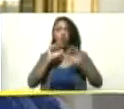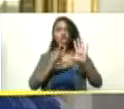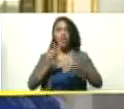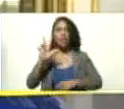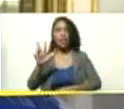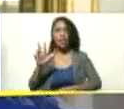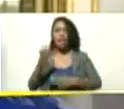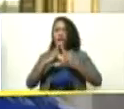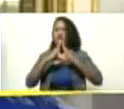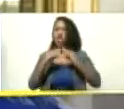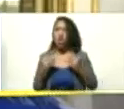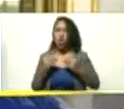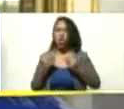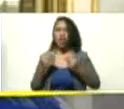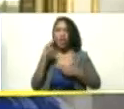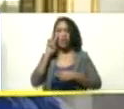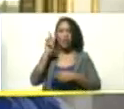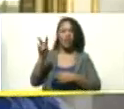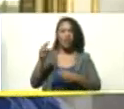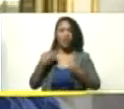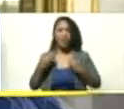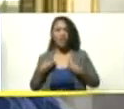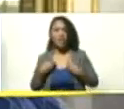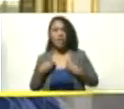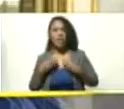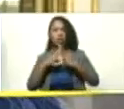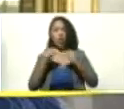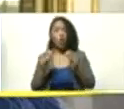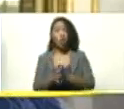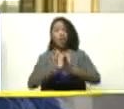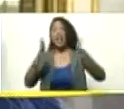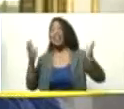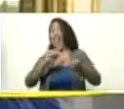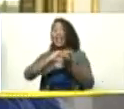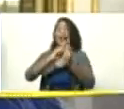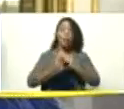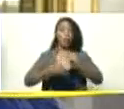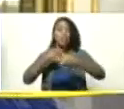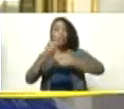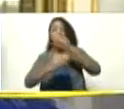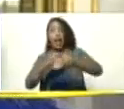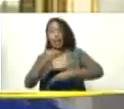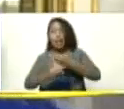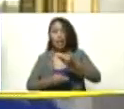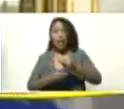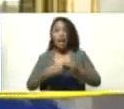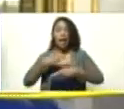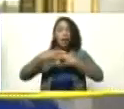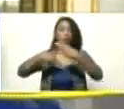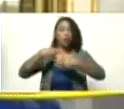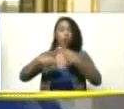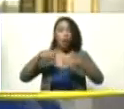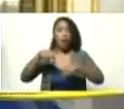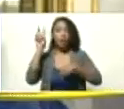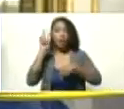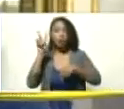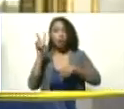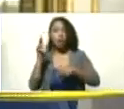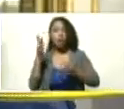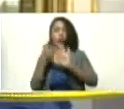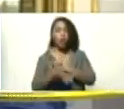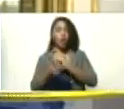Todo lo que le iba a tocar vivir y todos los grandes cambios que se iban a provocar cambios revolucionarios en Venezuela. En